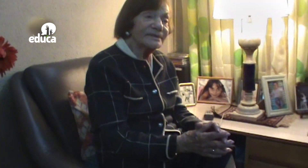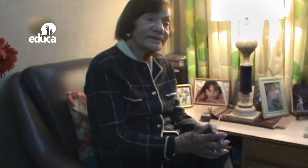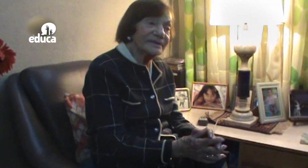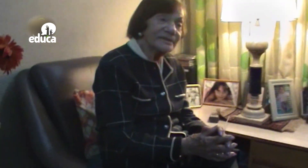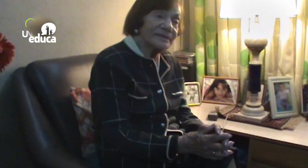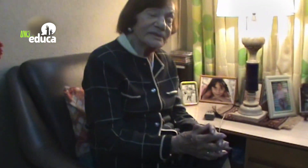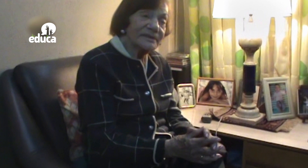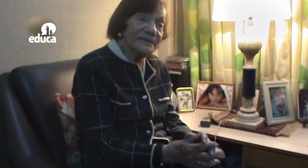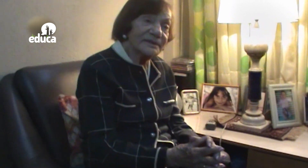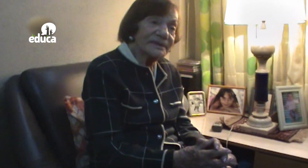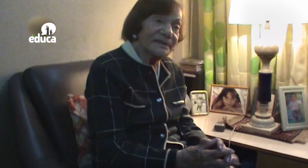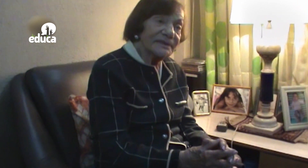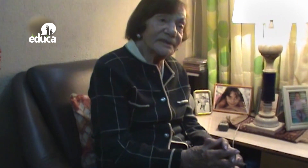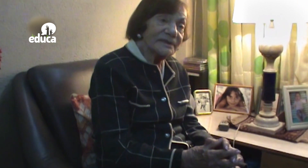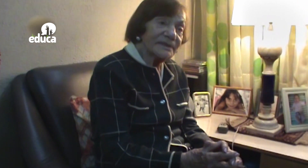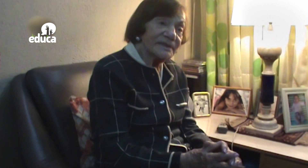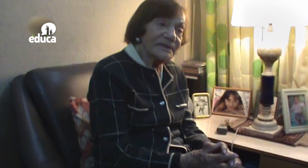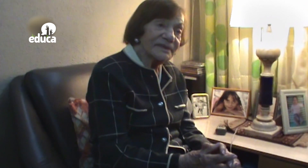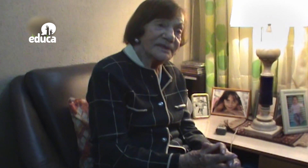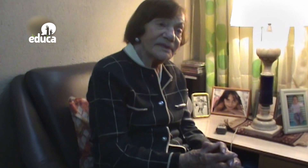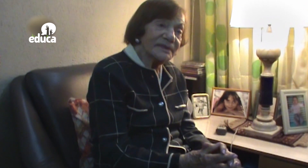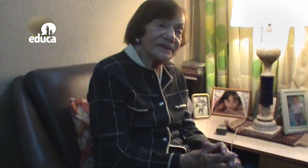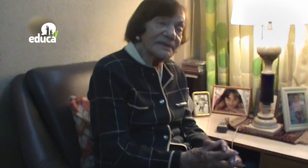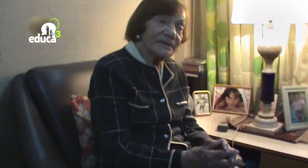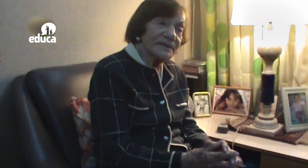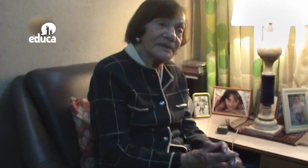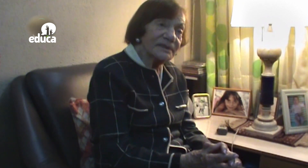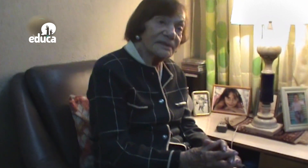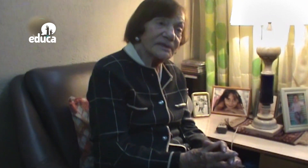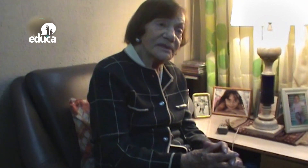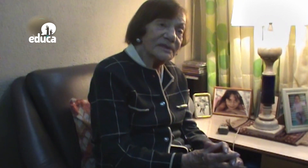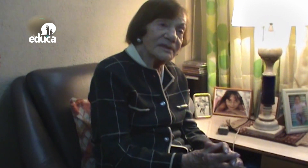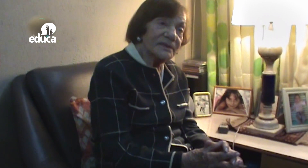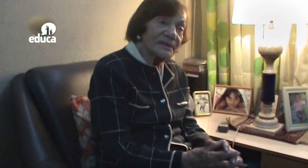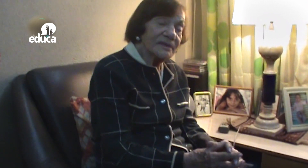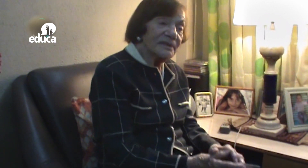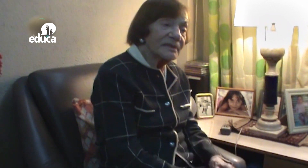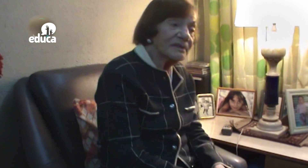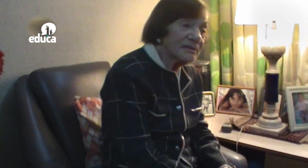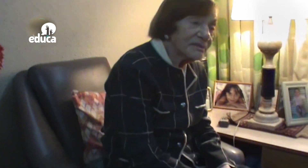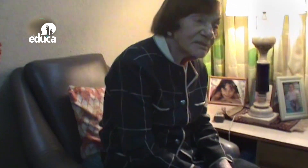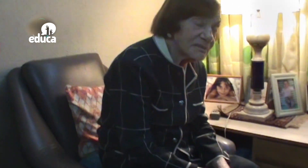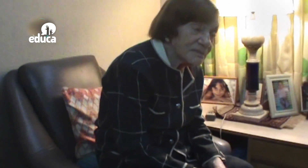a ver ahí te tengo bien en pose y no en pose